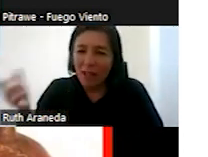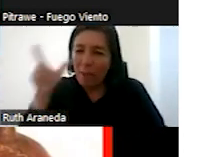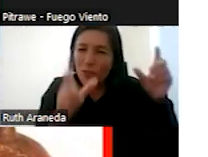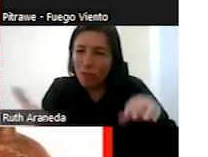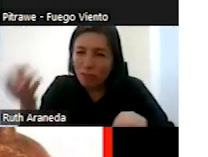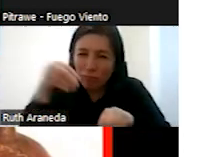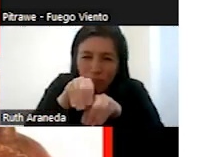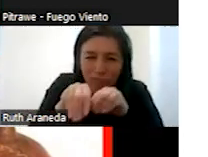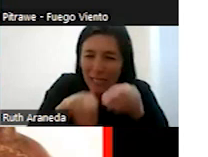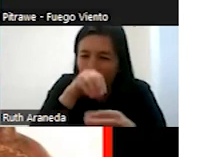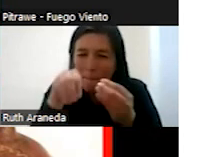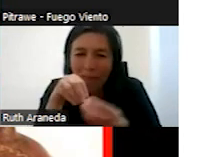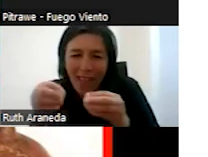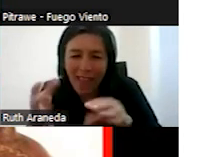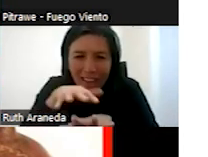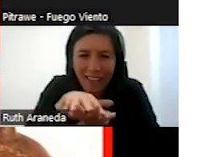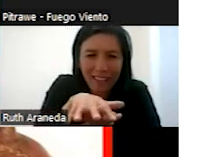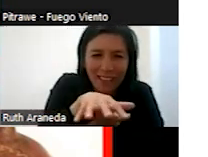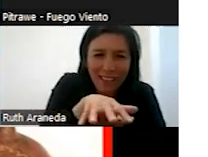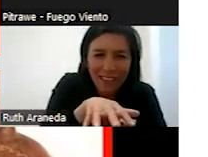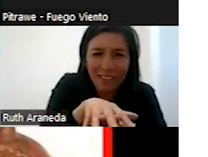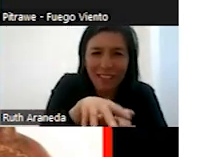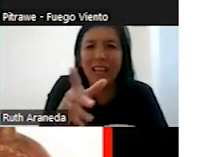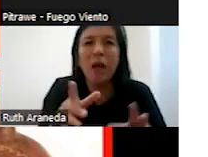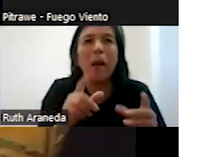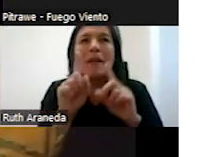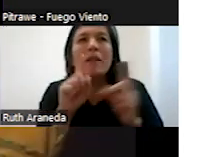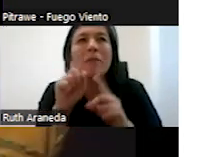la dominan totalmente, la incorporan a un